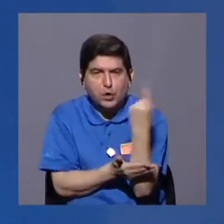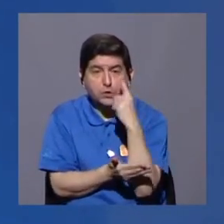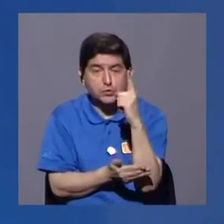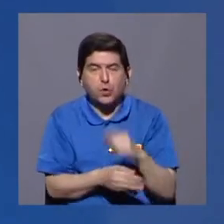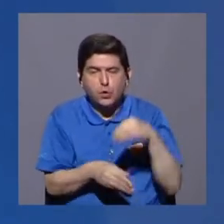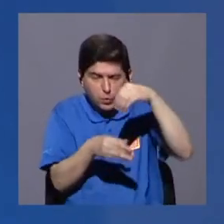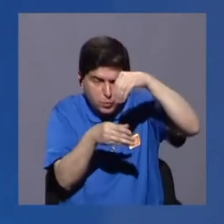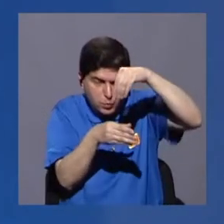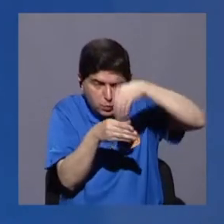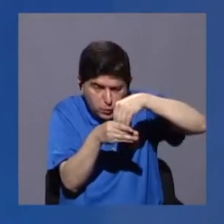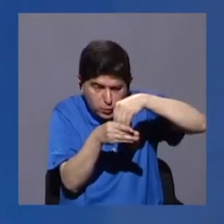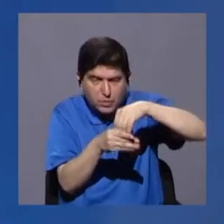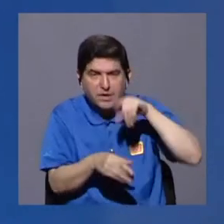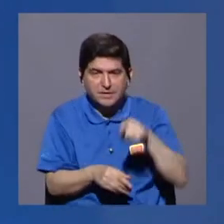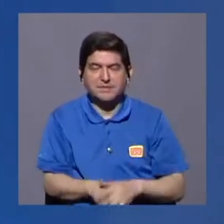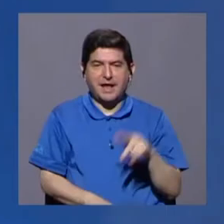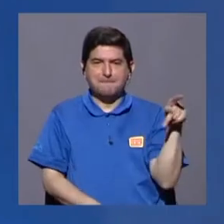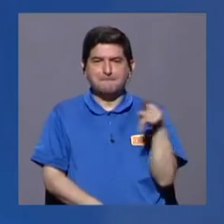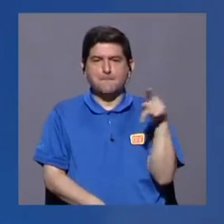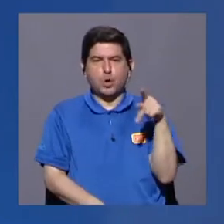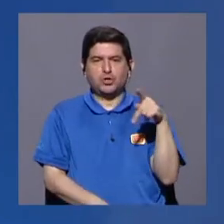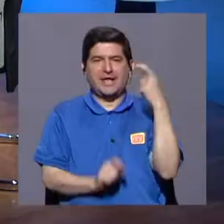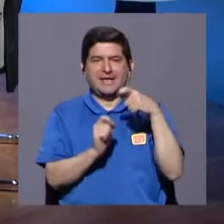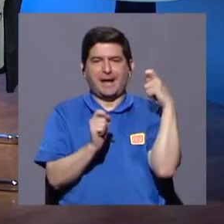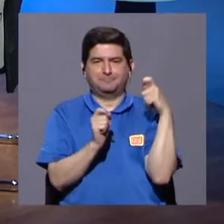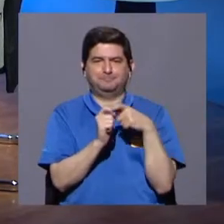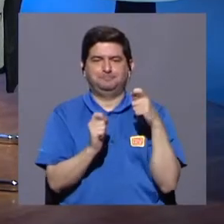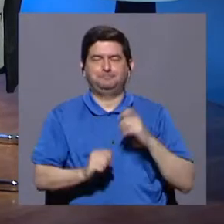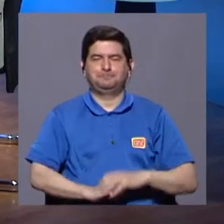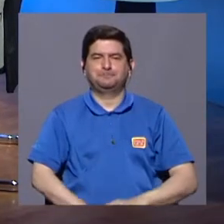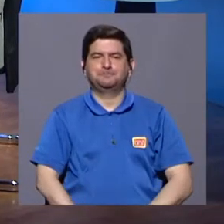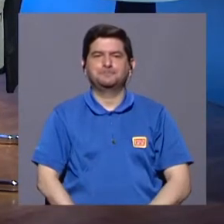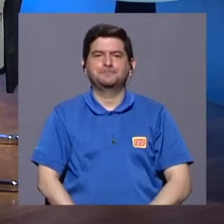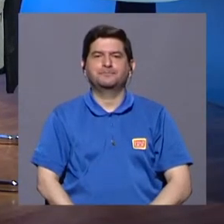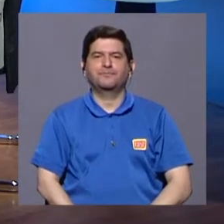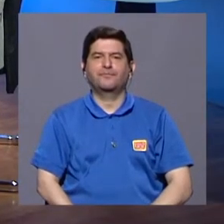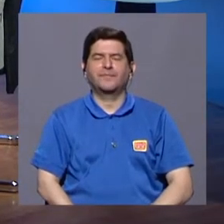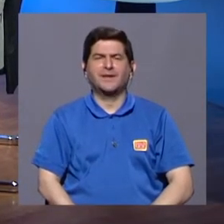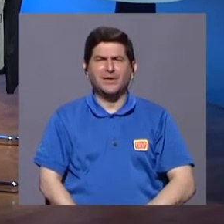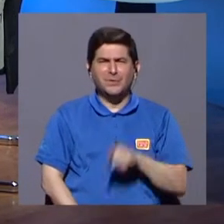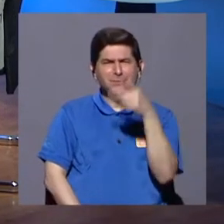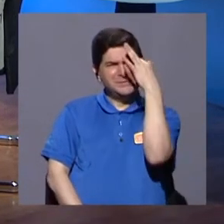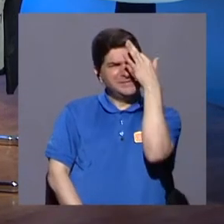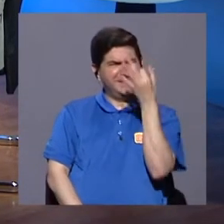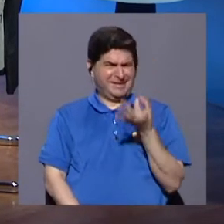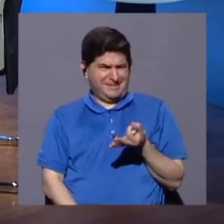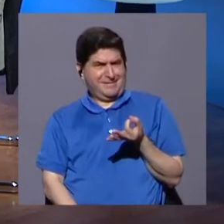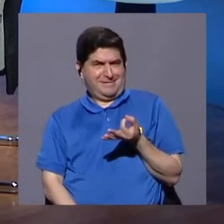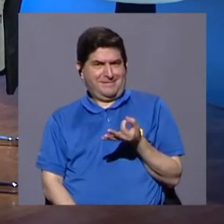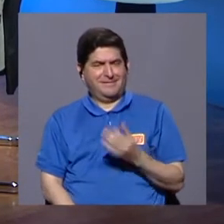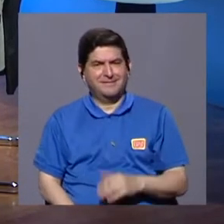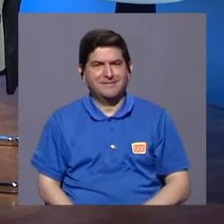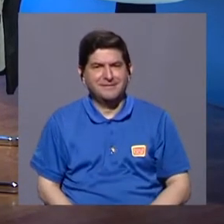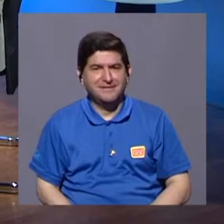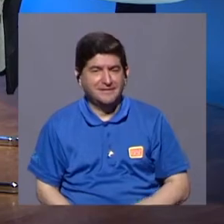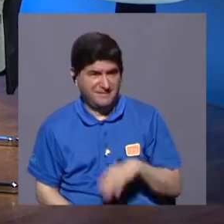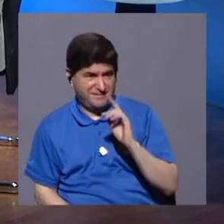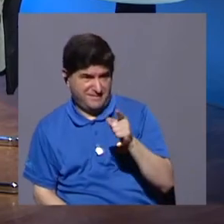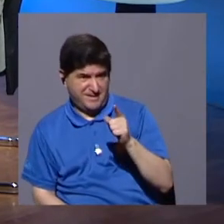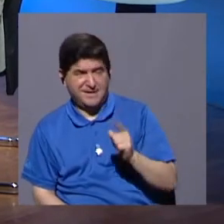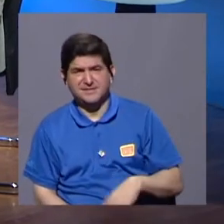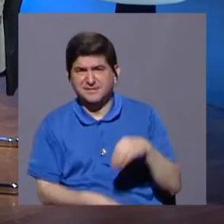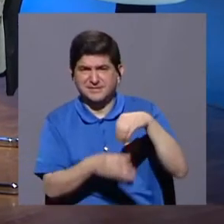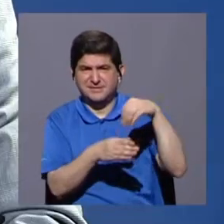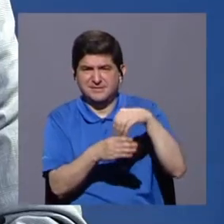concentrado de esas esas proteínas en específico porque creen ustedes que este este